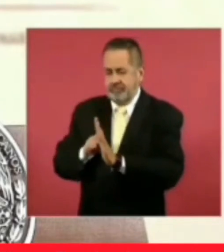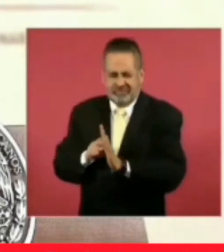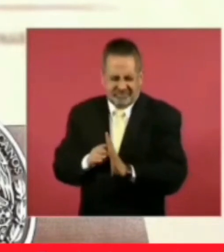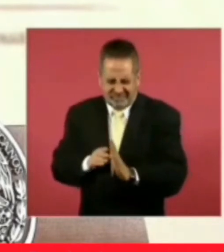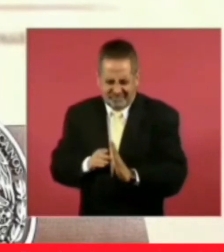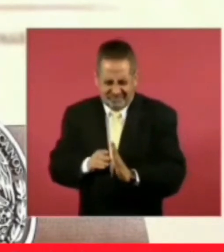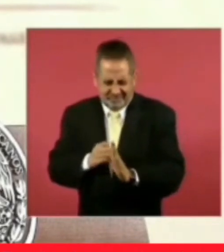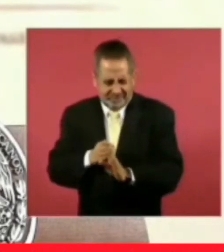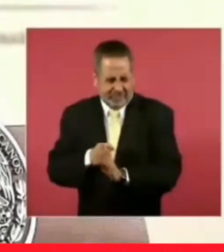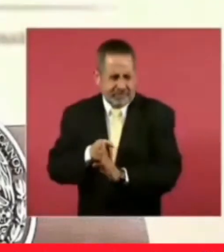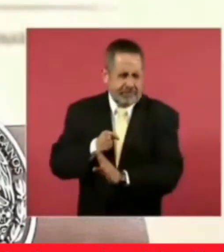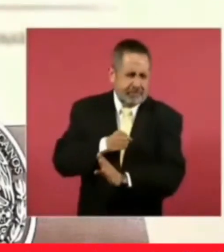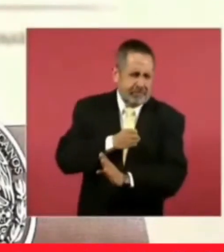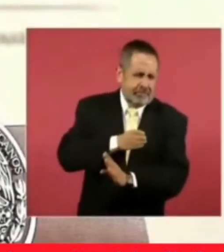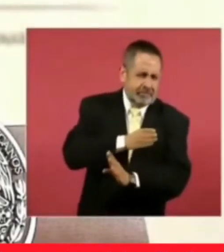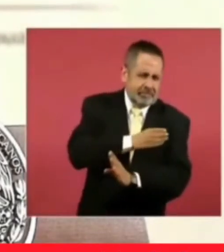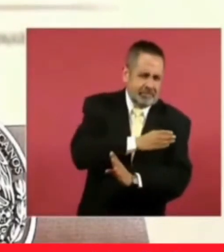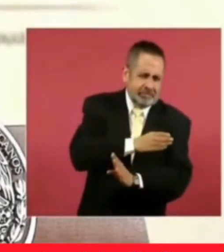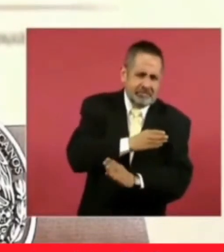y